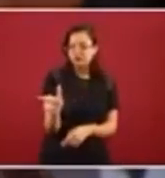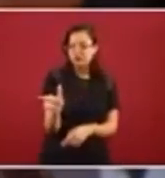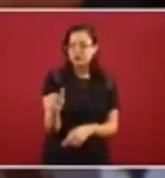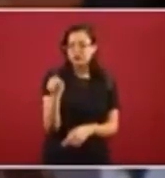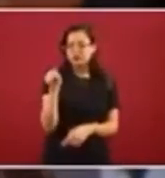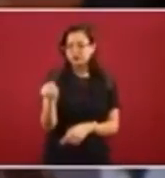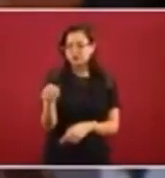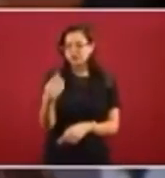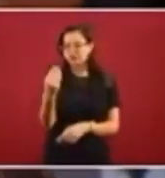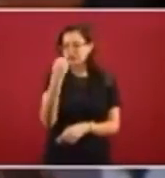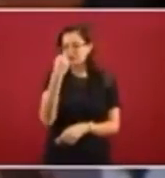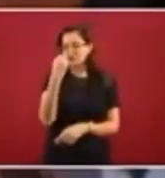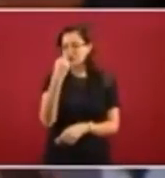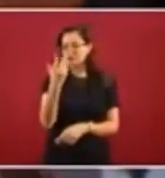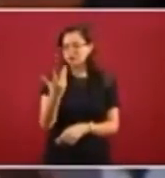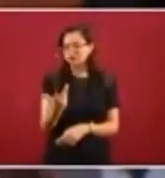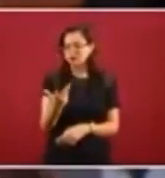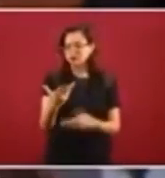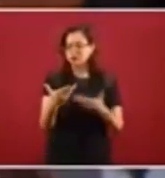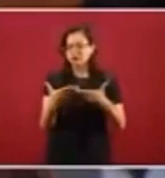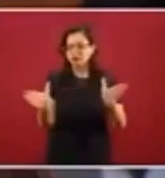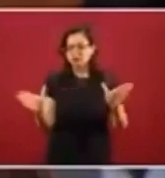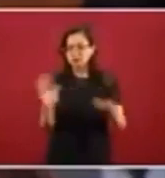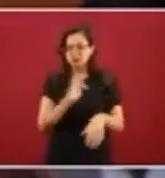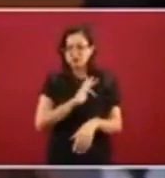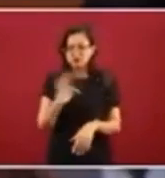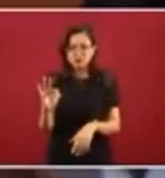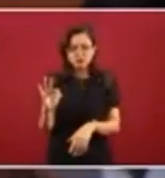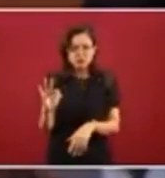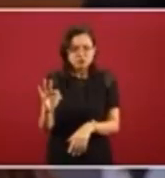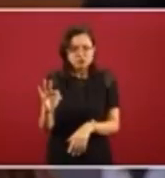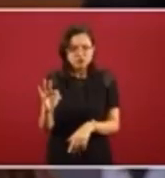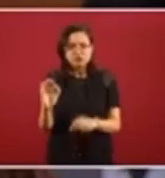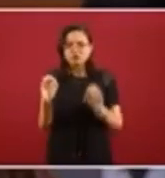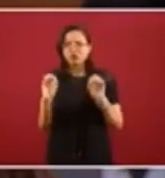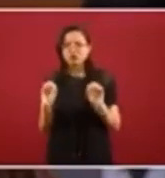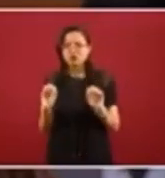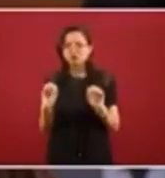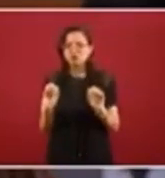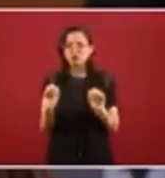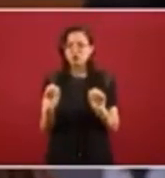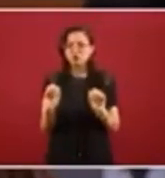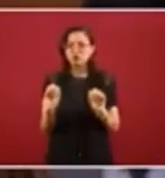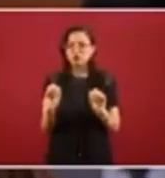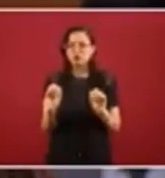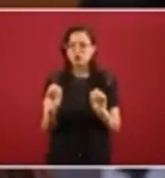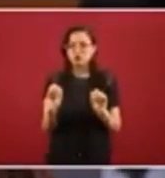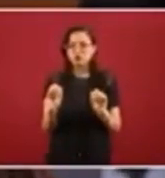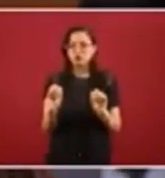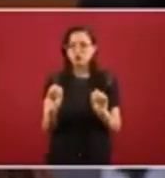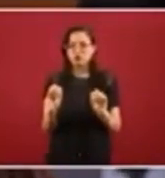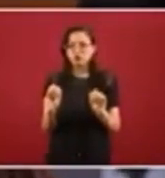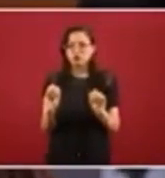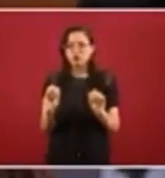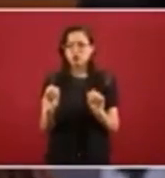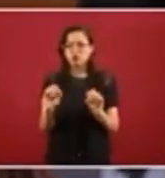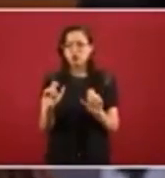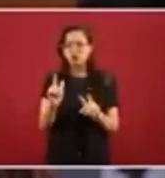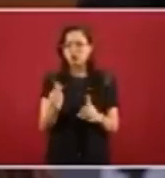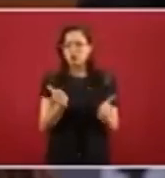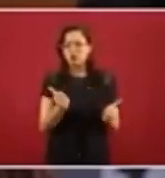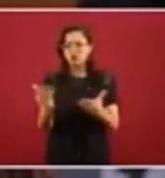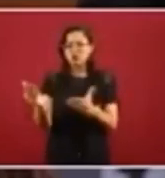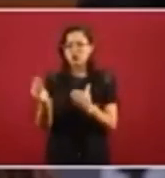alimentos preparados, ¿pueden estar abiertos o tienen que ser alimentos preparados con servicio a